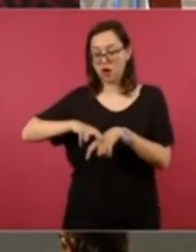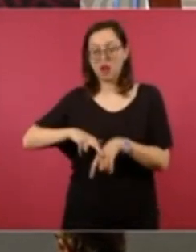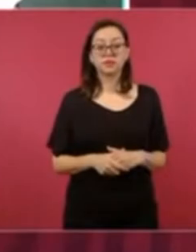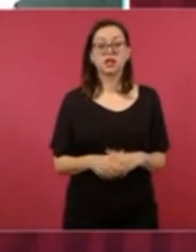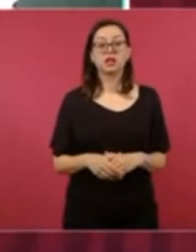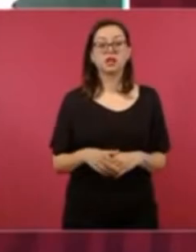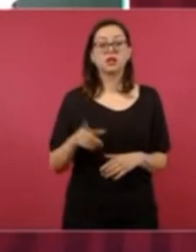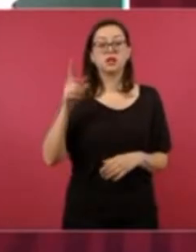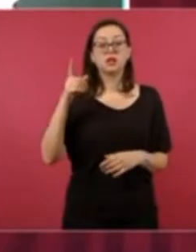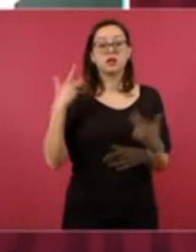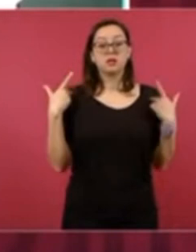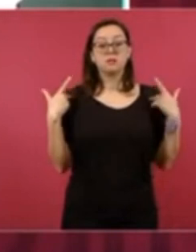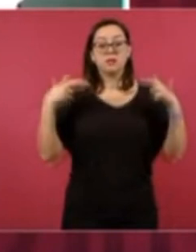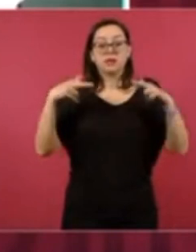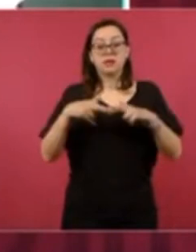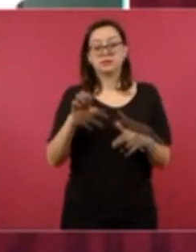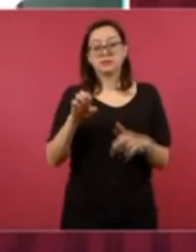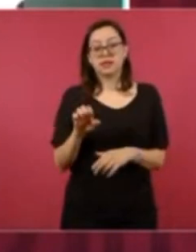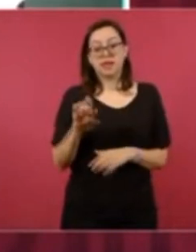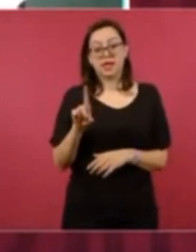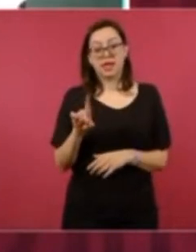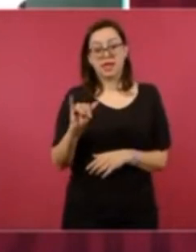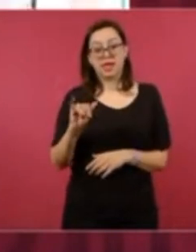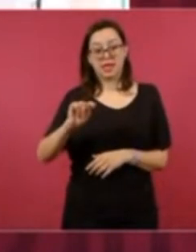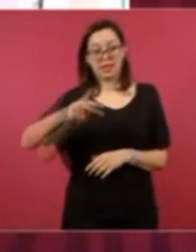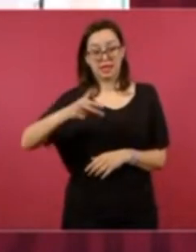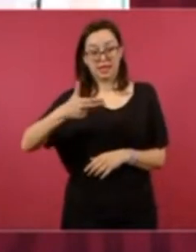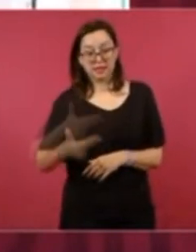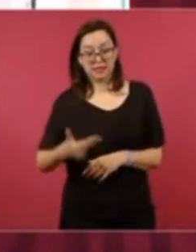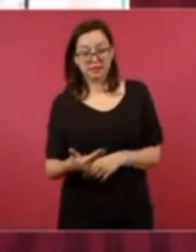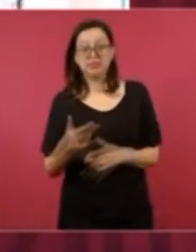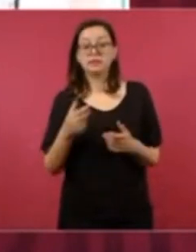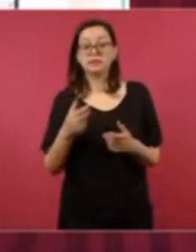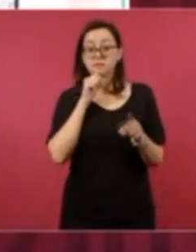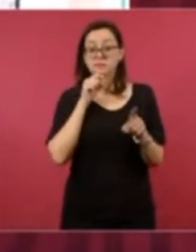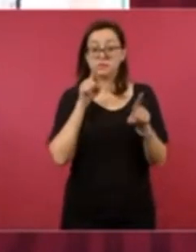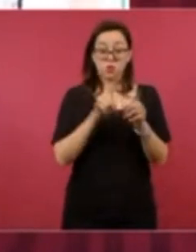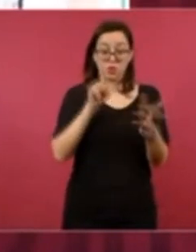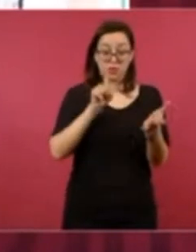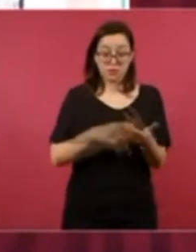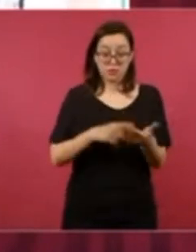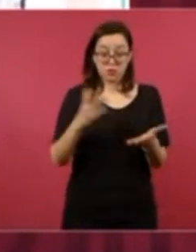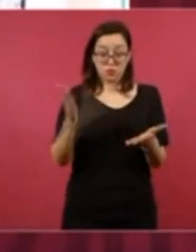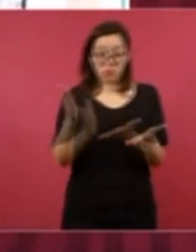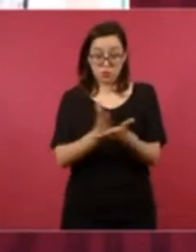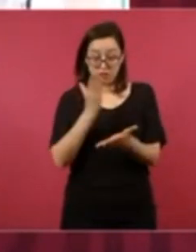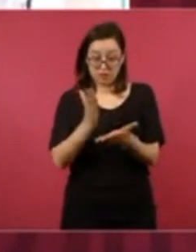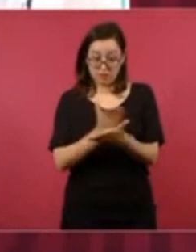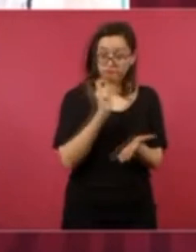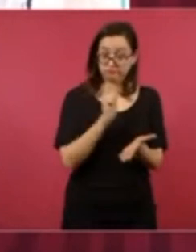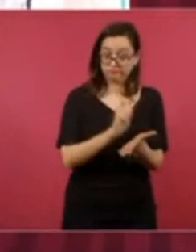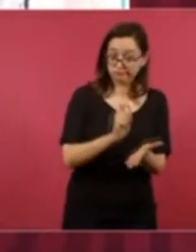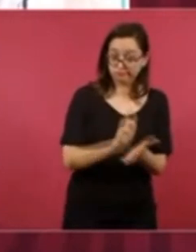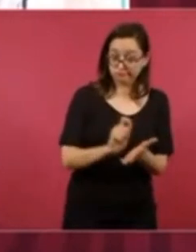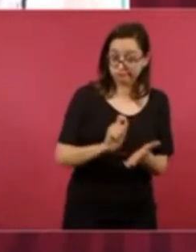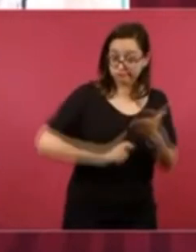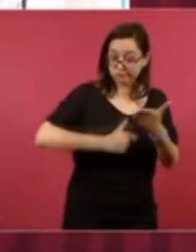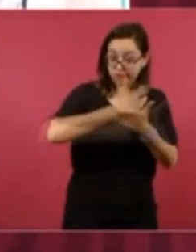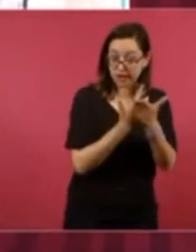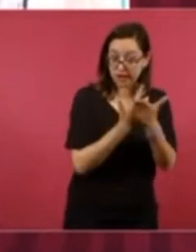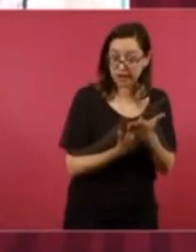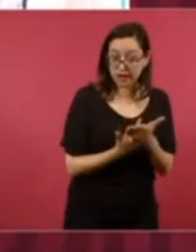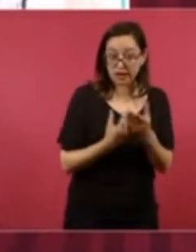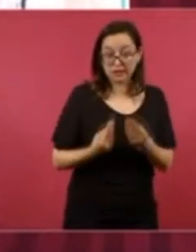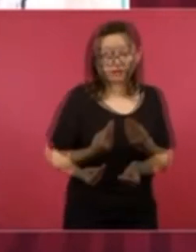Salgado Pineda al entregar las tarjetas para los comités de salud y bienestar del programa La Clínica es Nuestra, que fortalecerá al sector